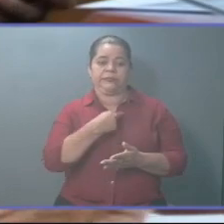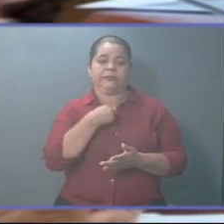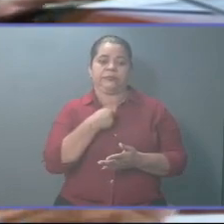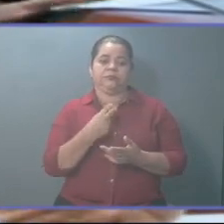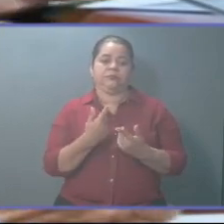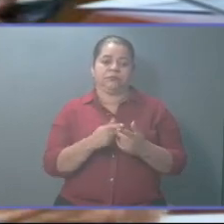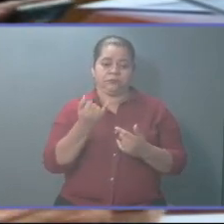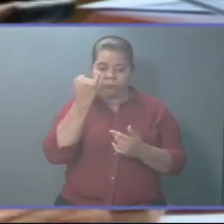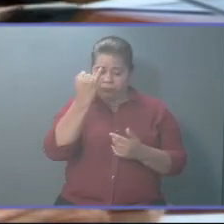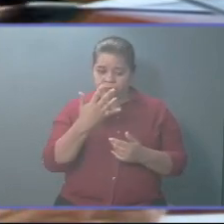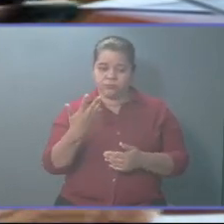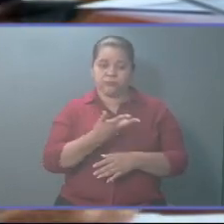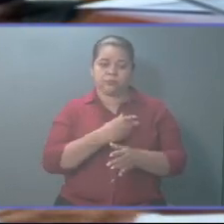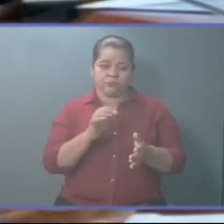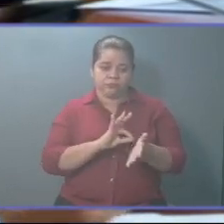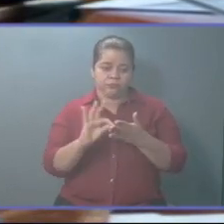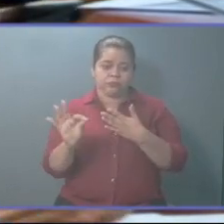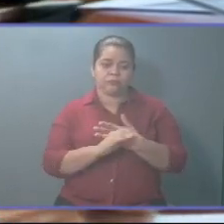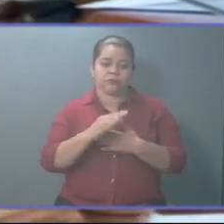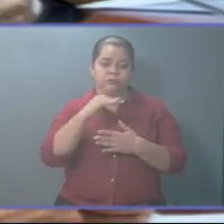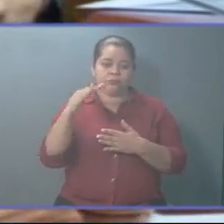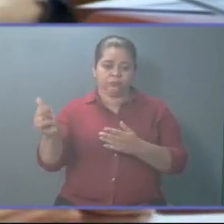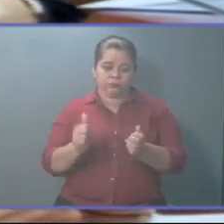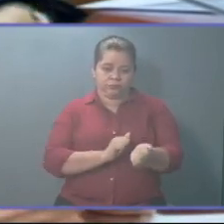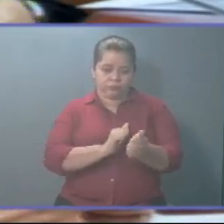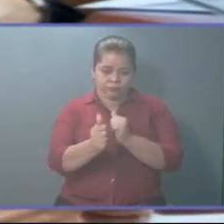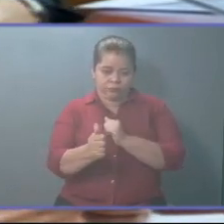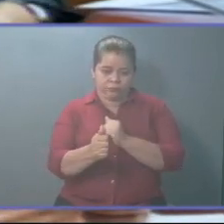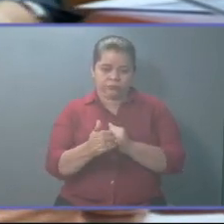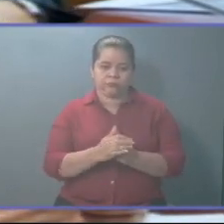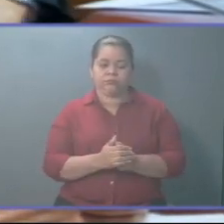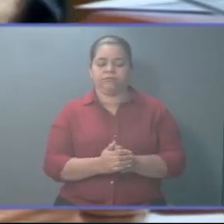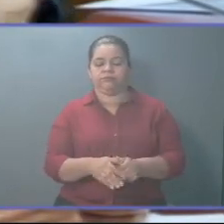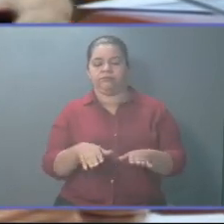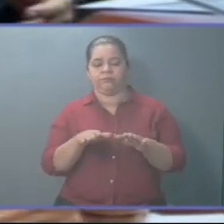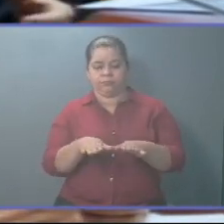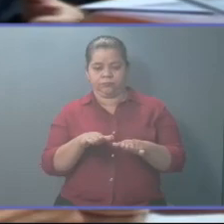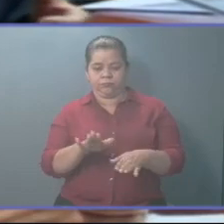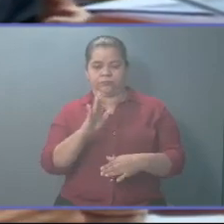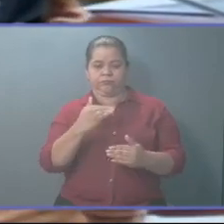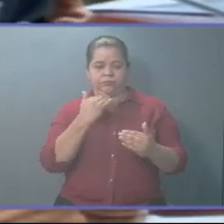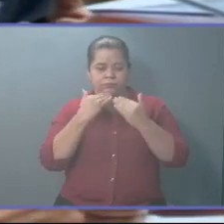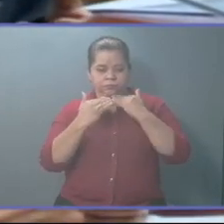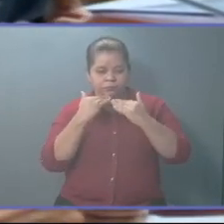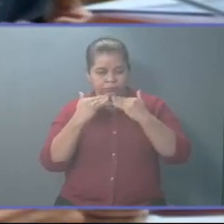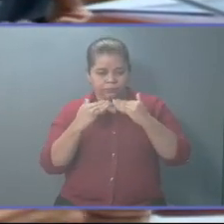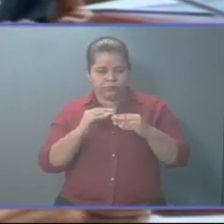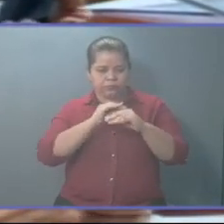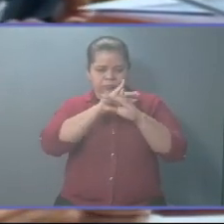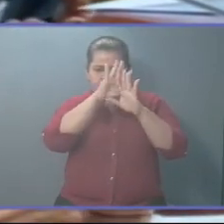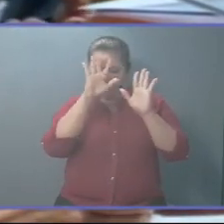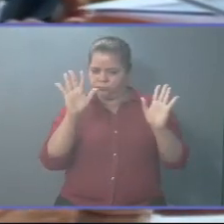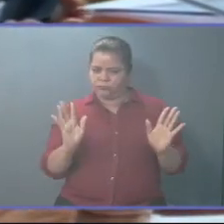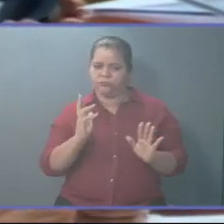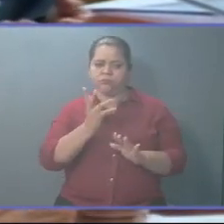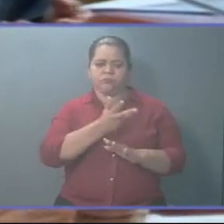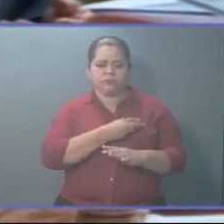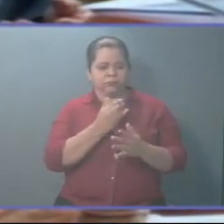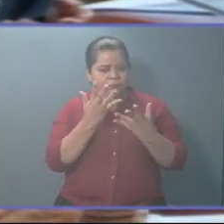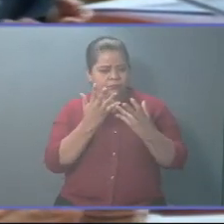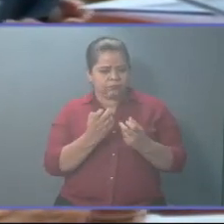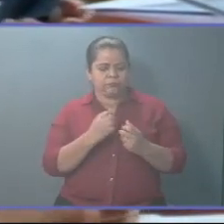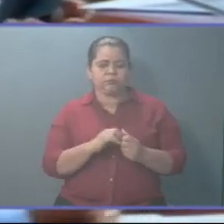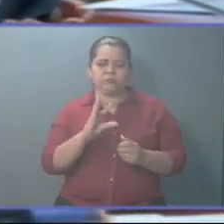idea es que avancemos en este proyecto de país que nos estamos involucrando. Pero gracias por la aclaración, nos queda claro como Cámara de Comercio que vamos para el